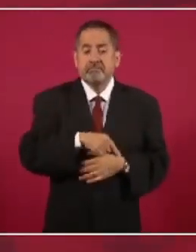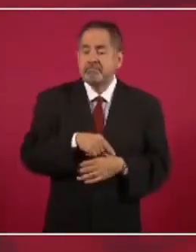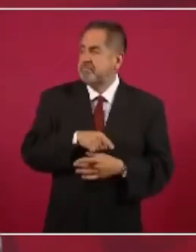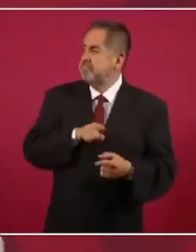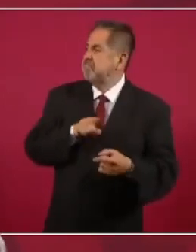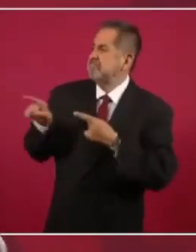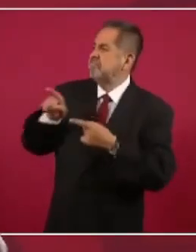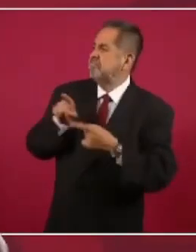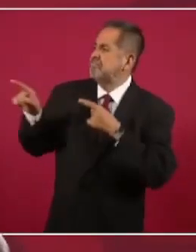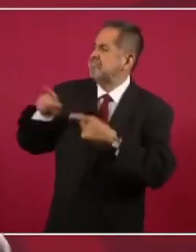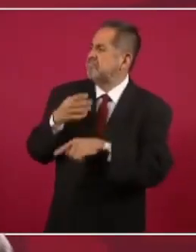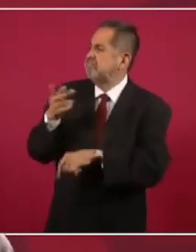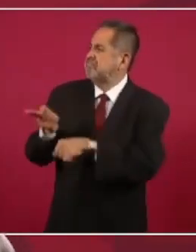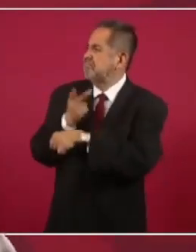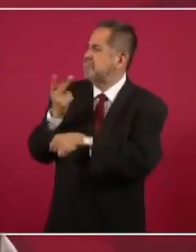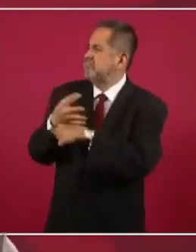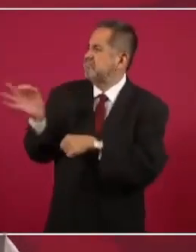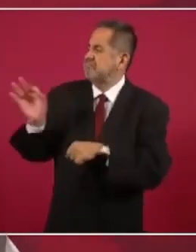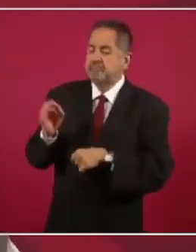degrada,